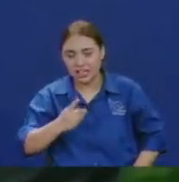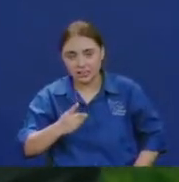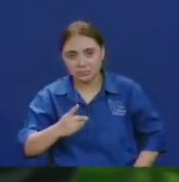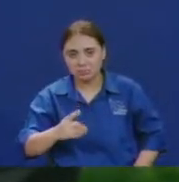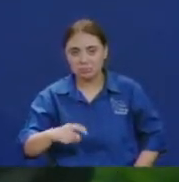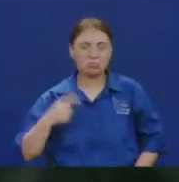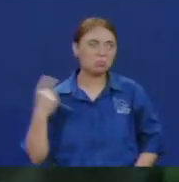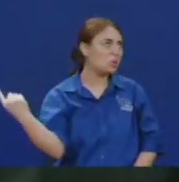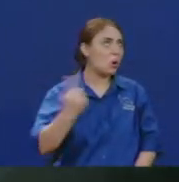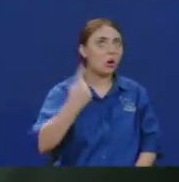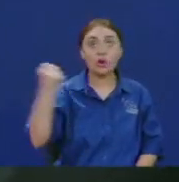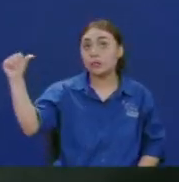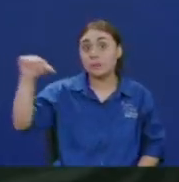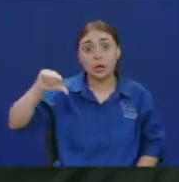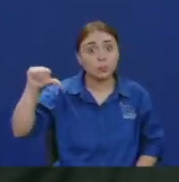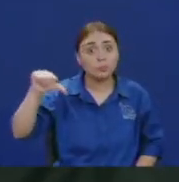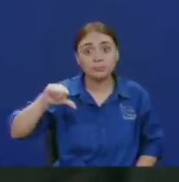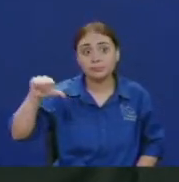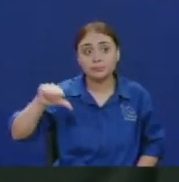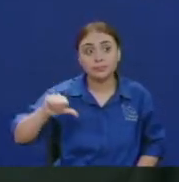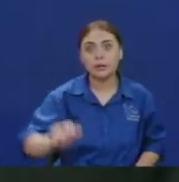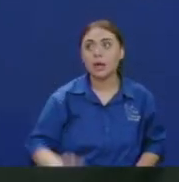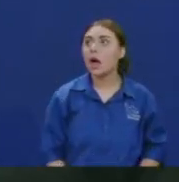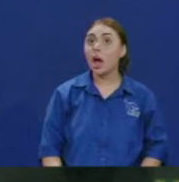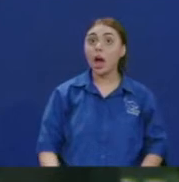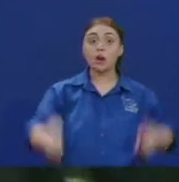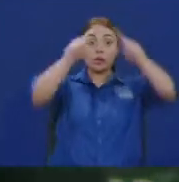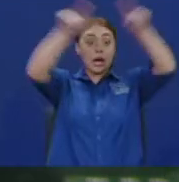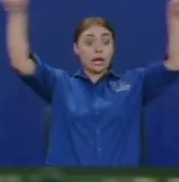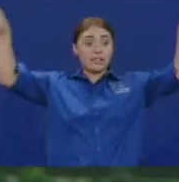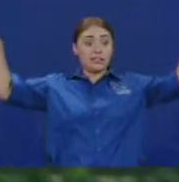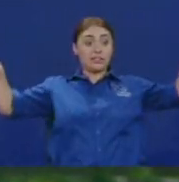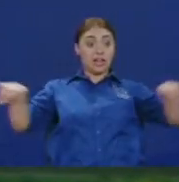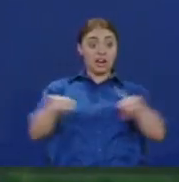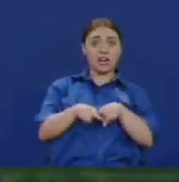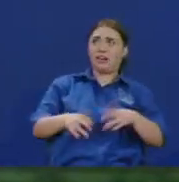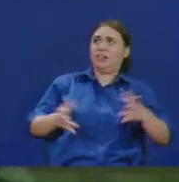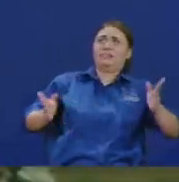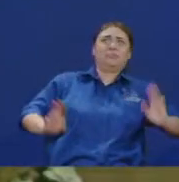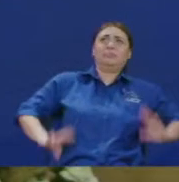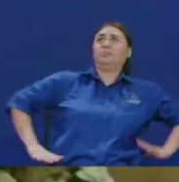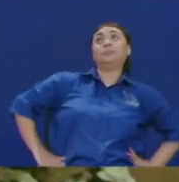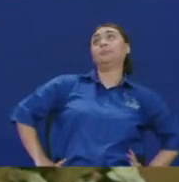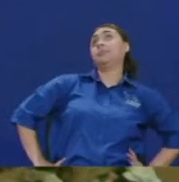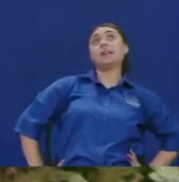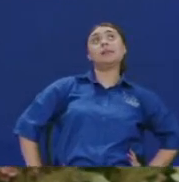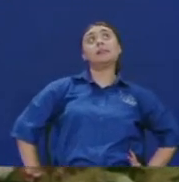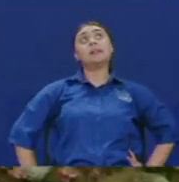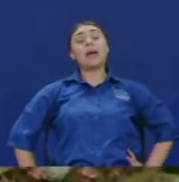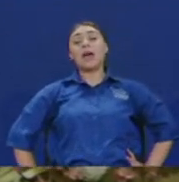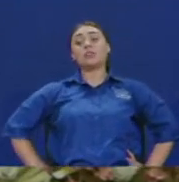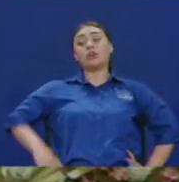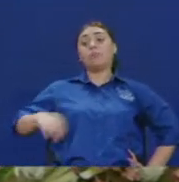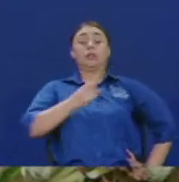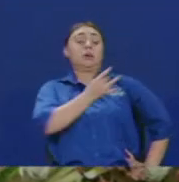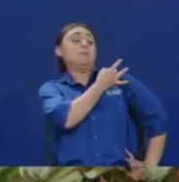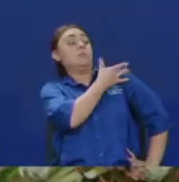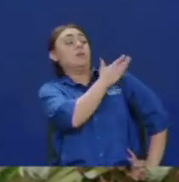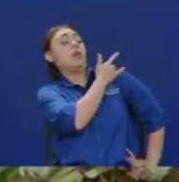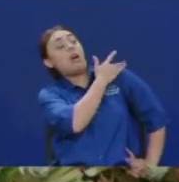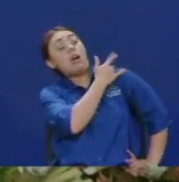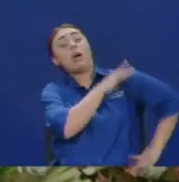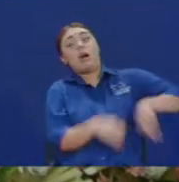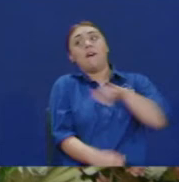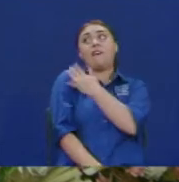Cualquier cosa. ¿Por qué pusieron esa gran pantallota ahí? A mí se me hace que es solo para darse el tupé que tienen pantallota.